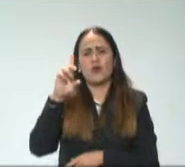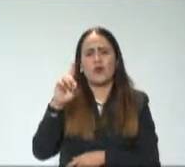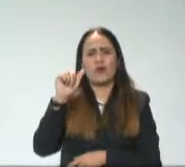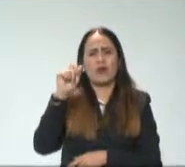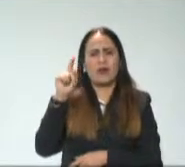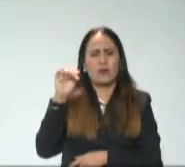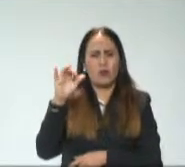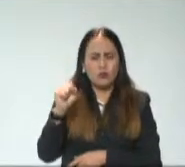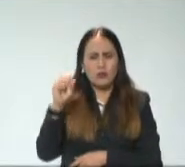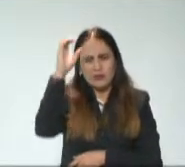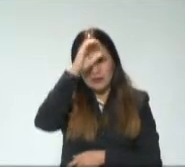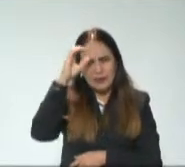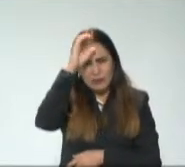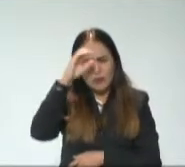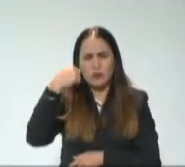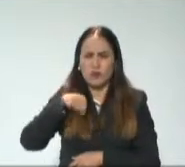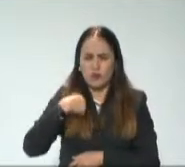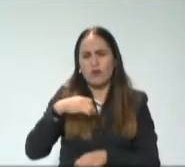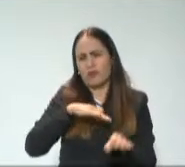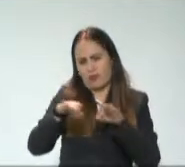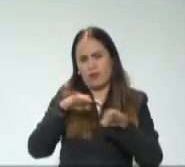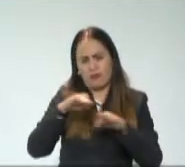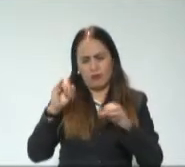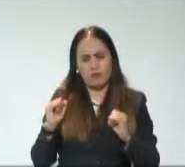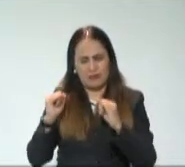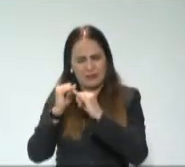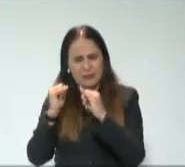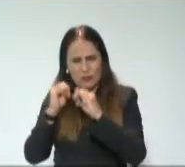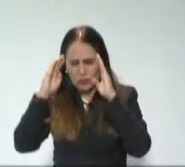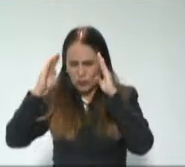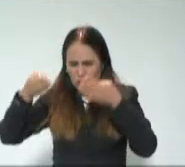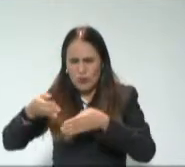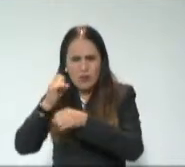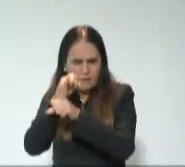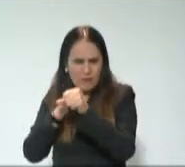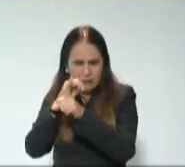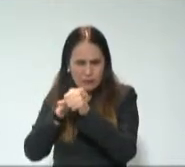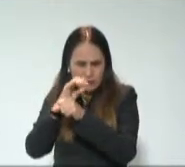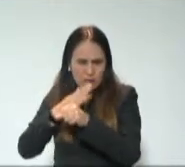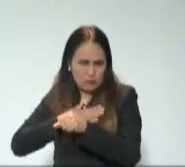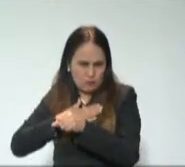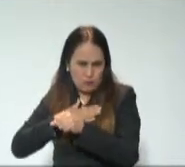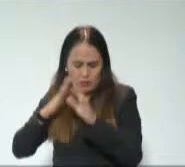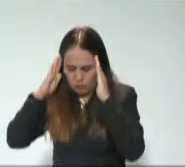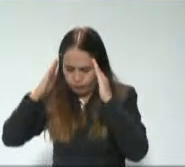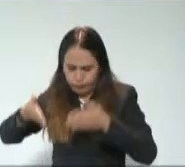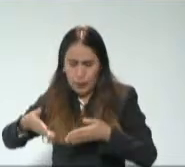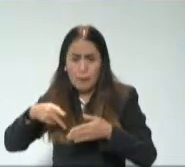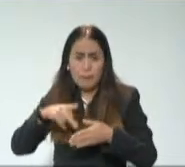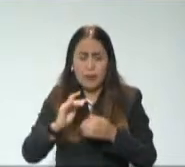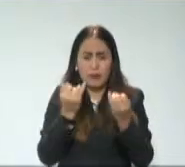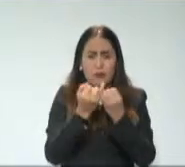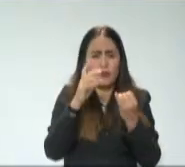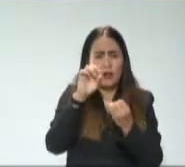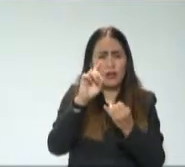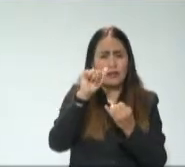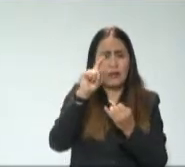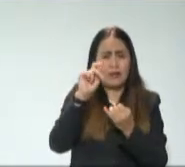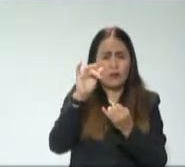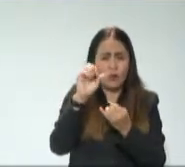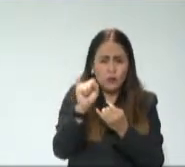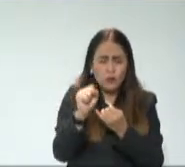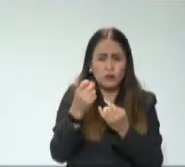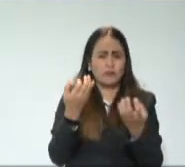científicos Porque trabajo en un instituto que que se dedica a la investigación pero también de datos que se generan